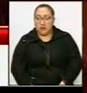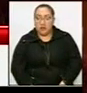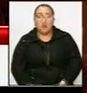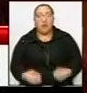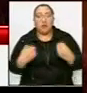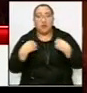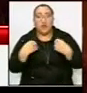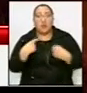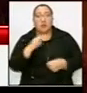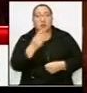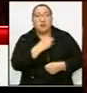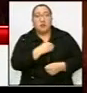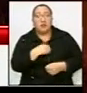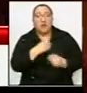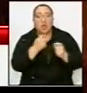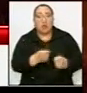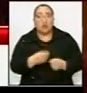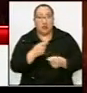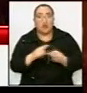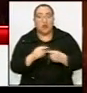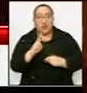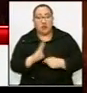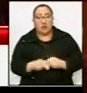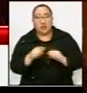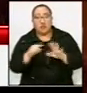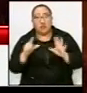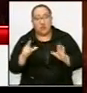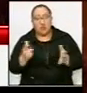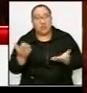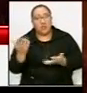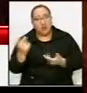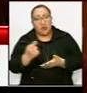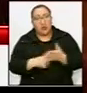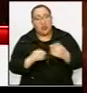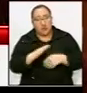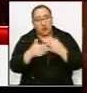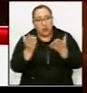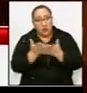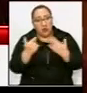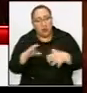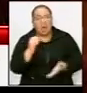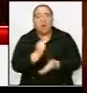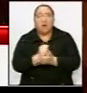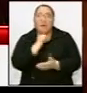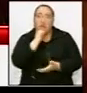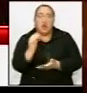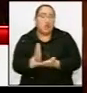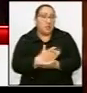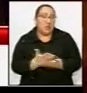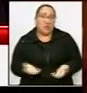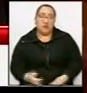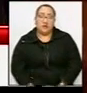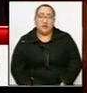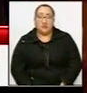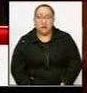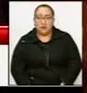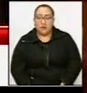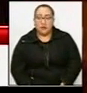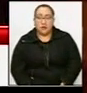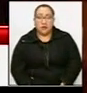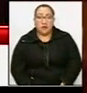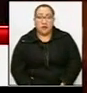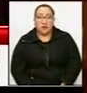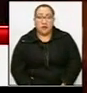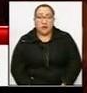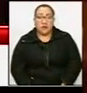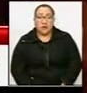el Viceministerio de Agricultura, desde el 2017 a espera de que los estudios puedan ser financiados. En un momento como